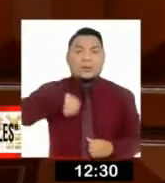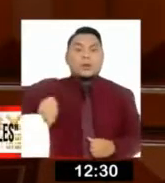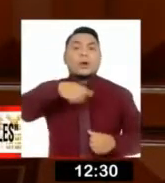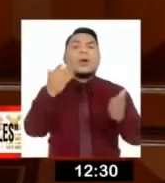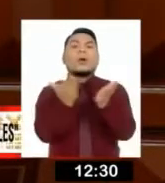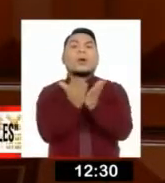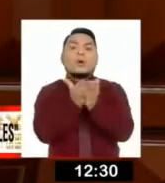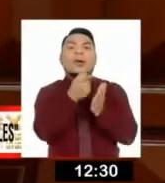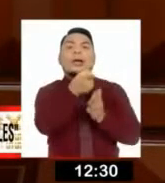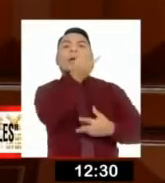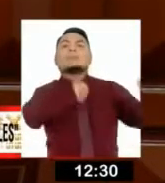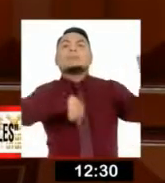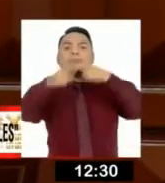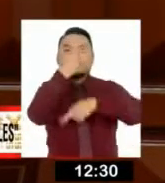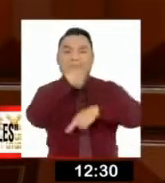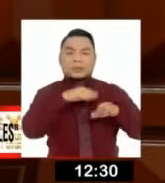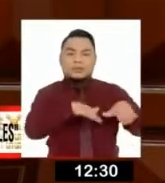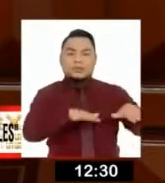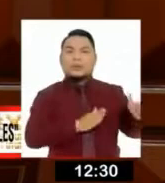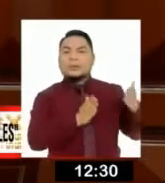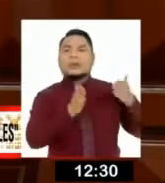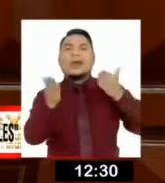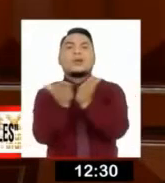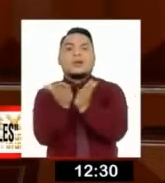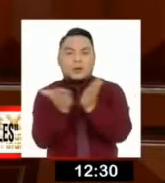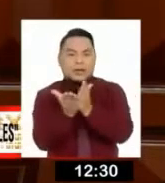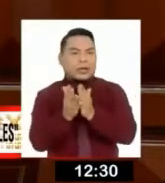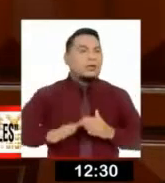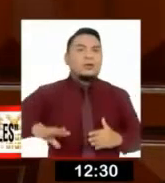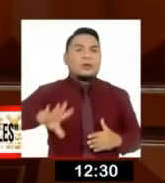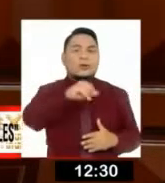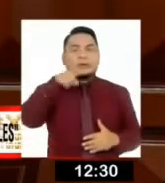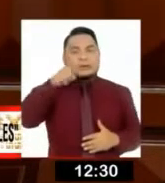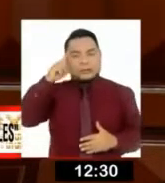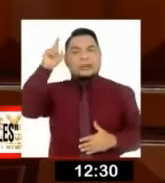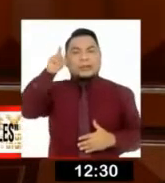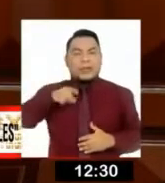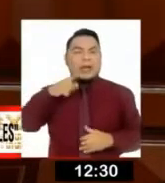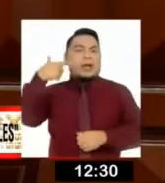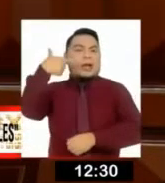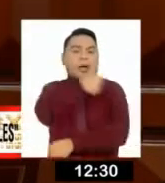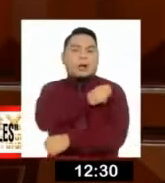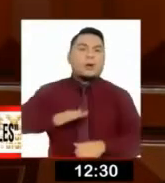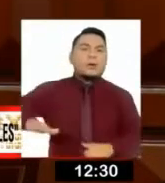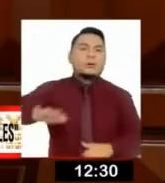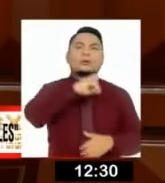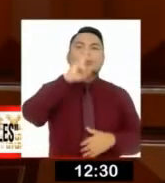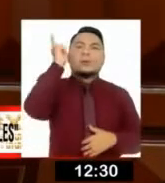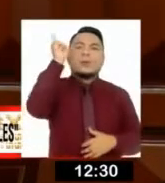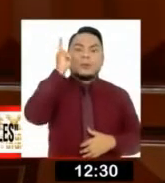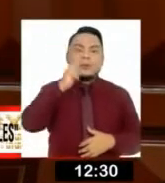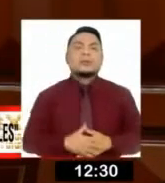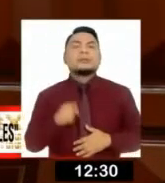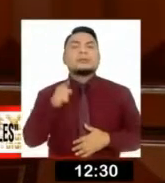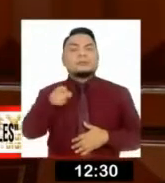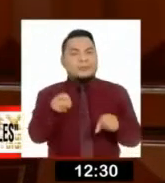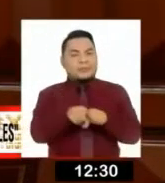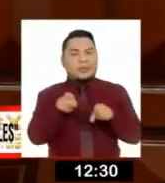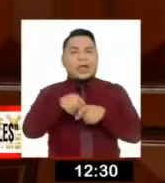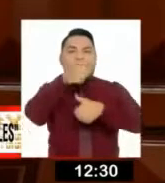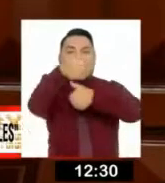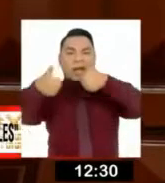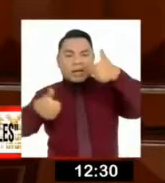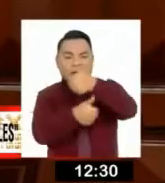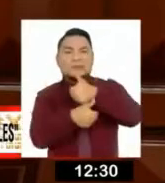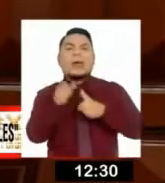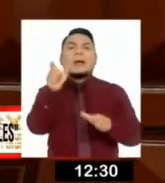escuelas volverán a la actividad presencial. Para ello garantizaremos la vacunación de todos los maestros, promotores, auxiliares